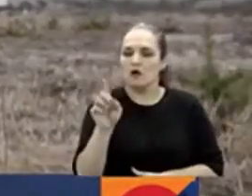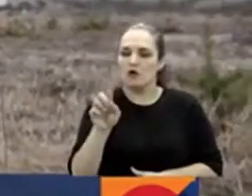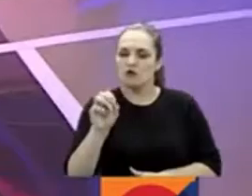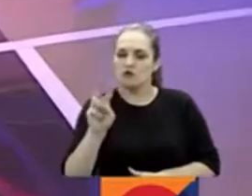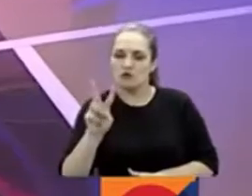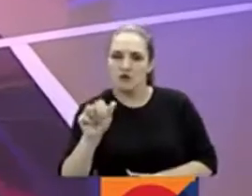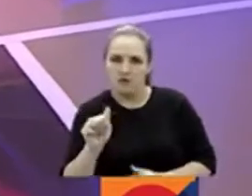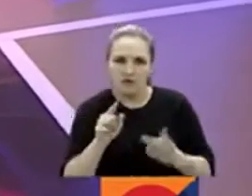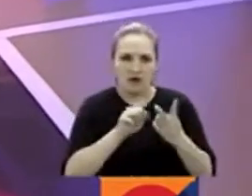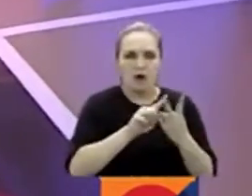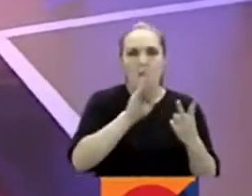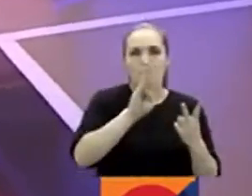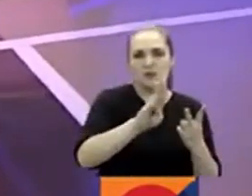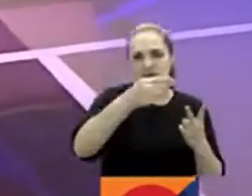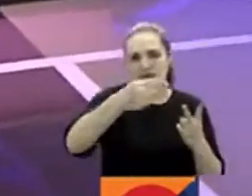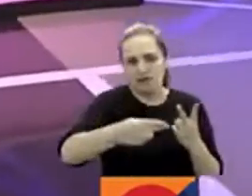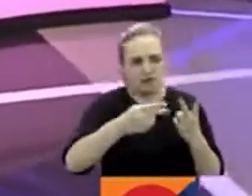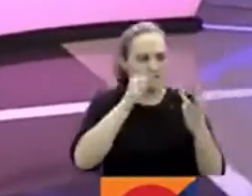Bosnia-Herzegovina.